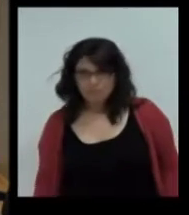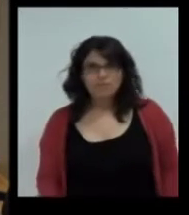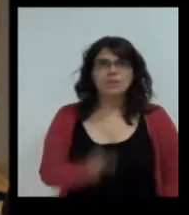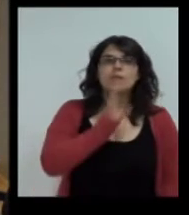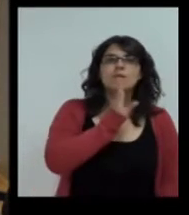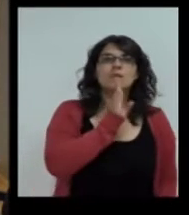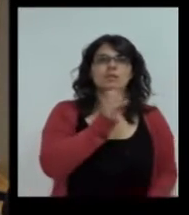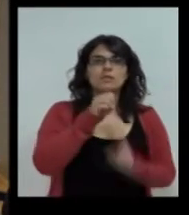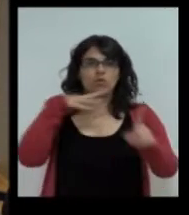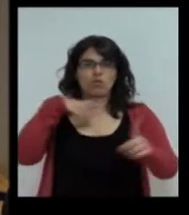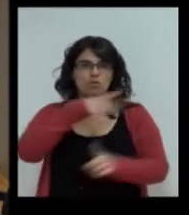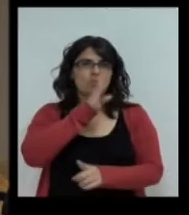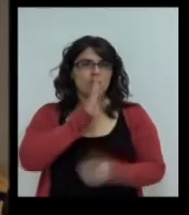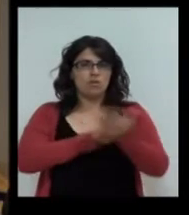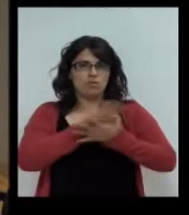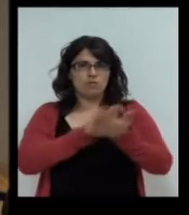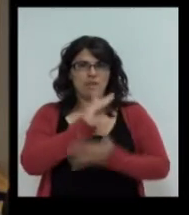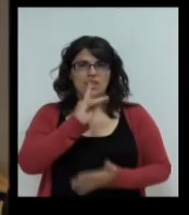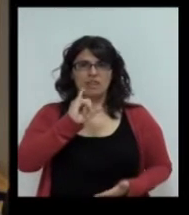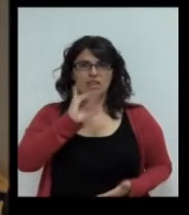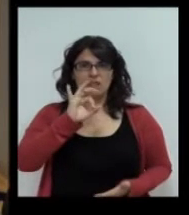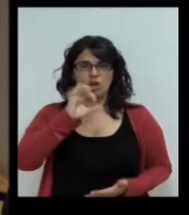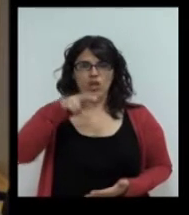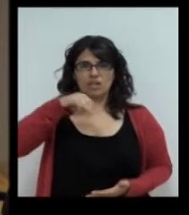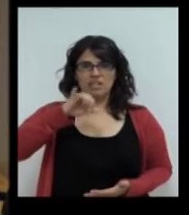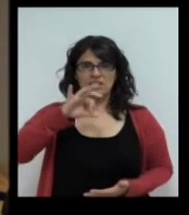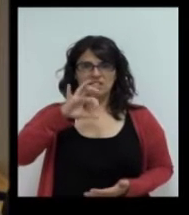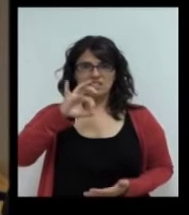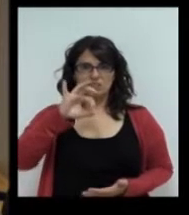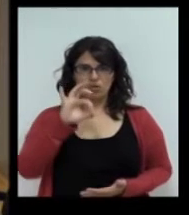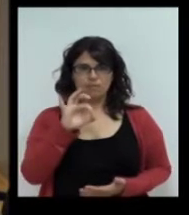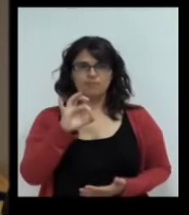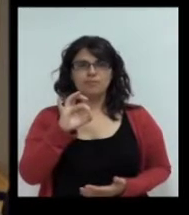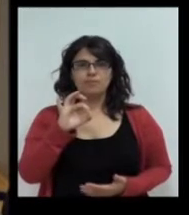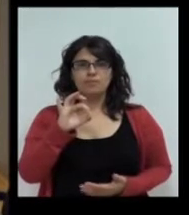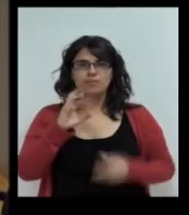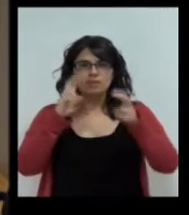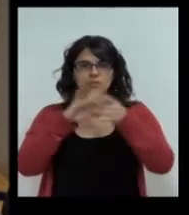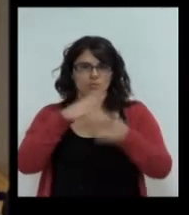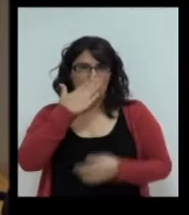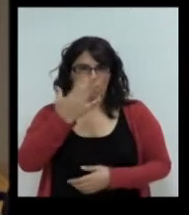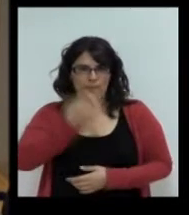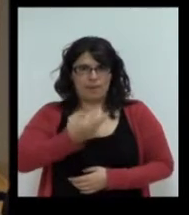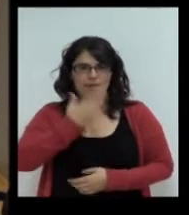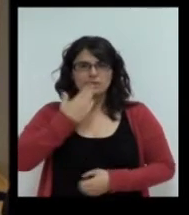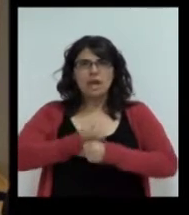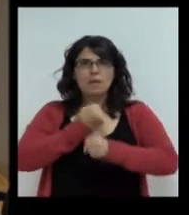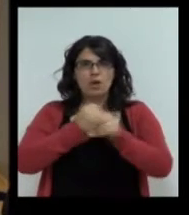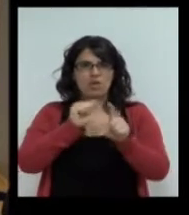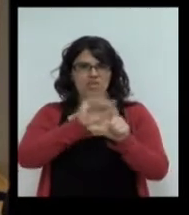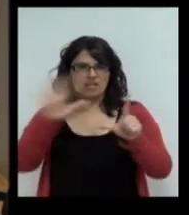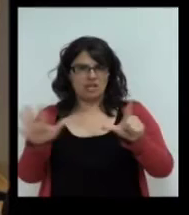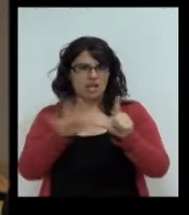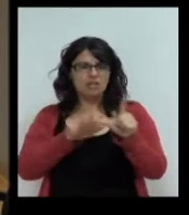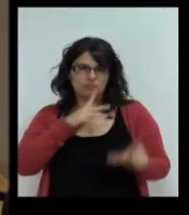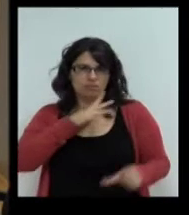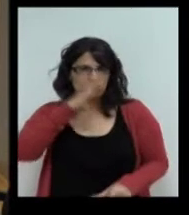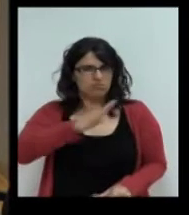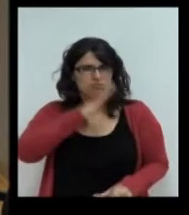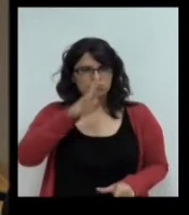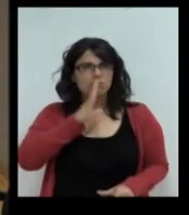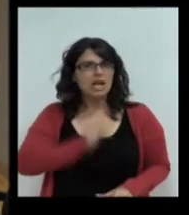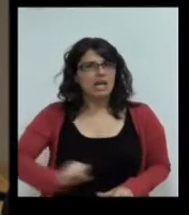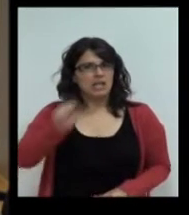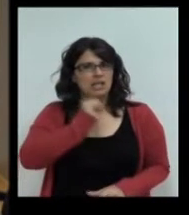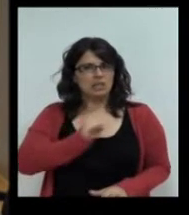¿no? de interoperabilidad, de grupos de distinto. La verdad es que el trabajo del CESIA está siendo magnífico, ahora también está